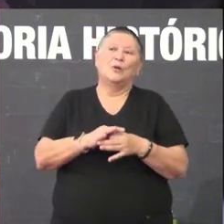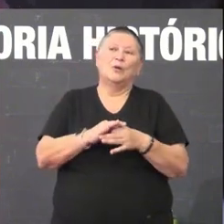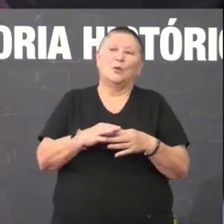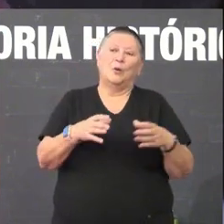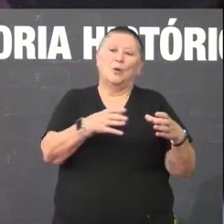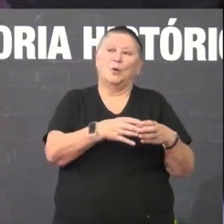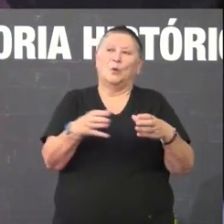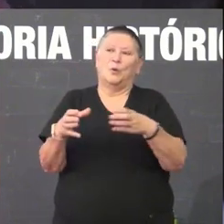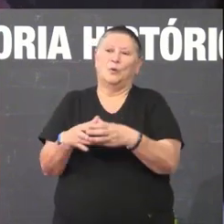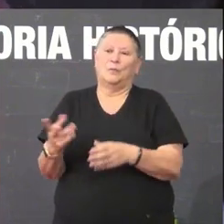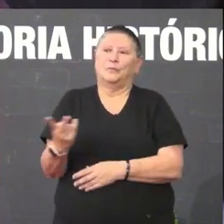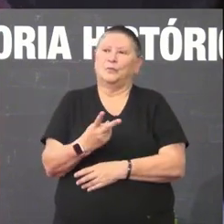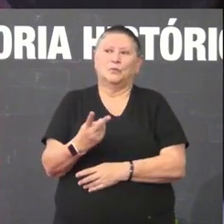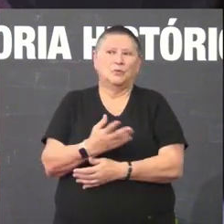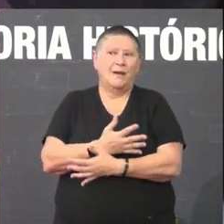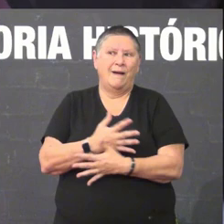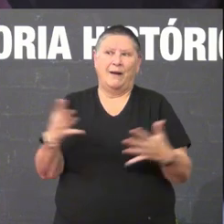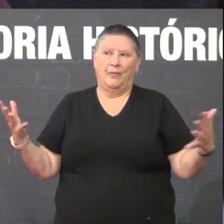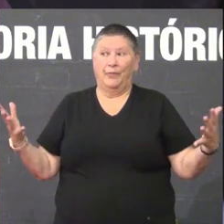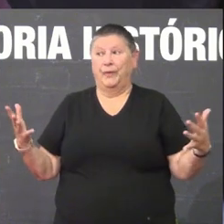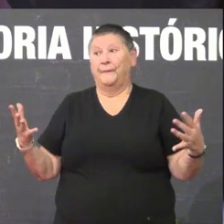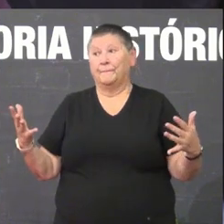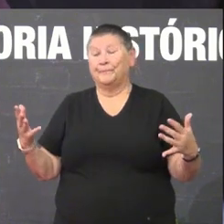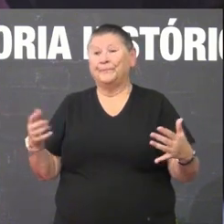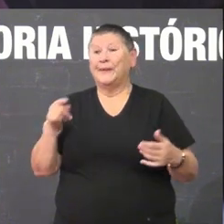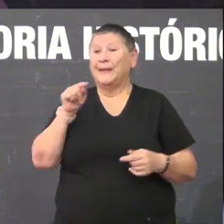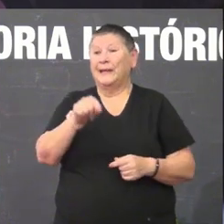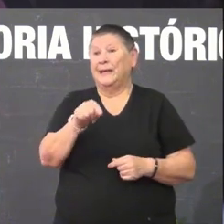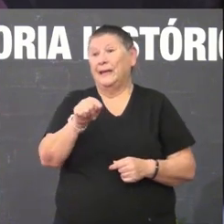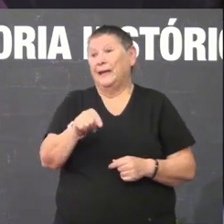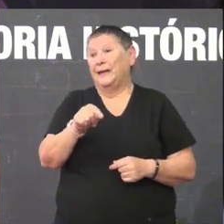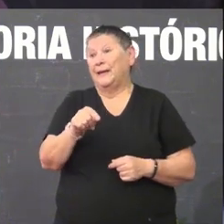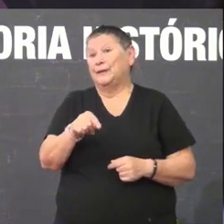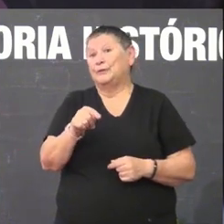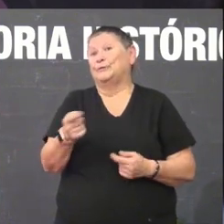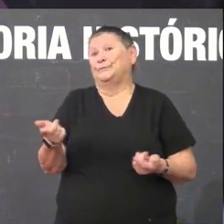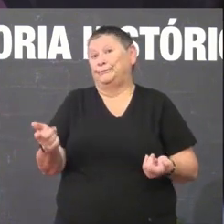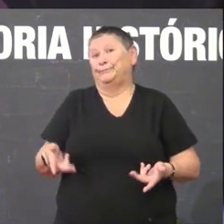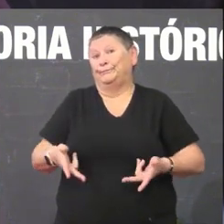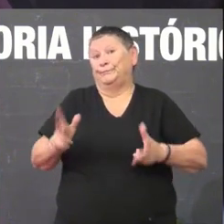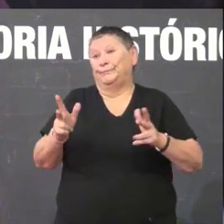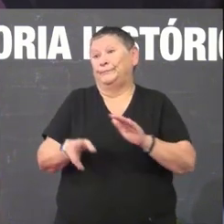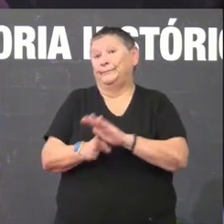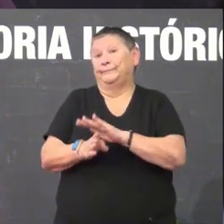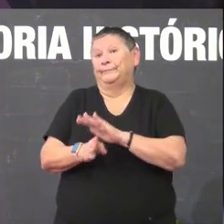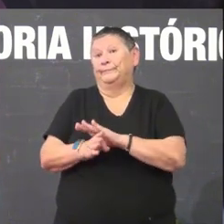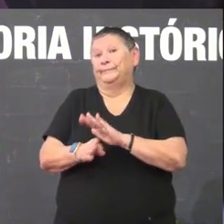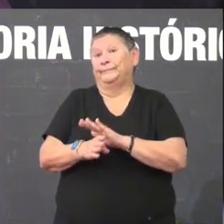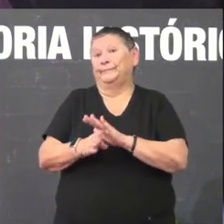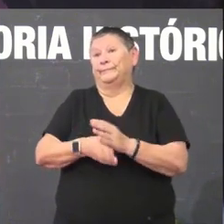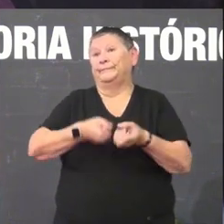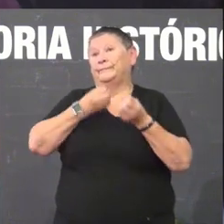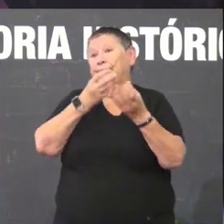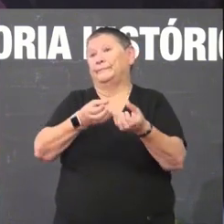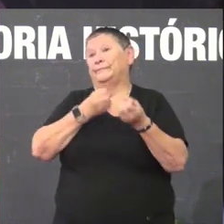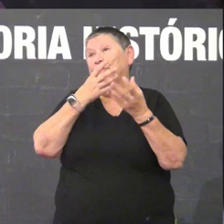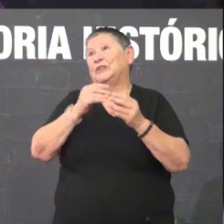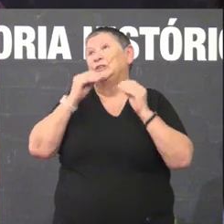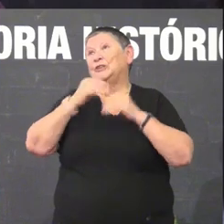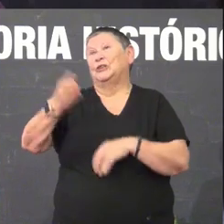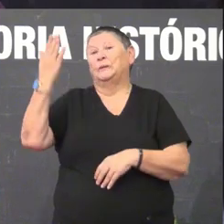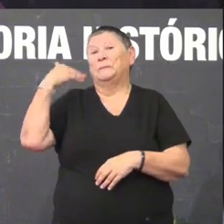mediáticos Bueno pues es lo que permite mantener ese relato oficial antidemocrático sobre la historia